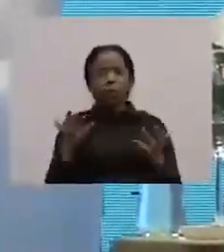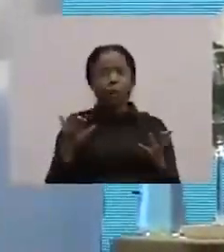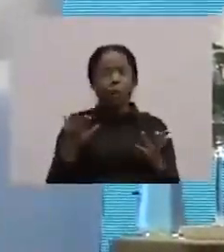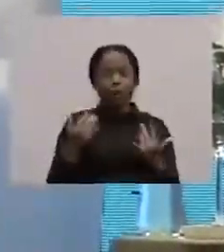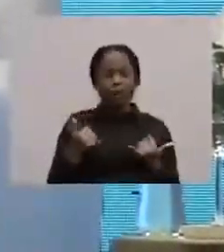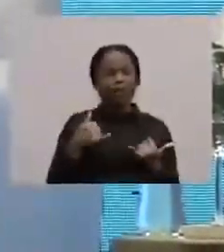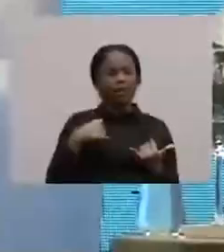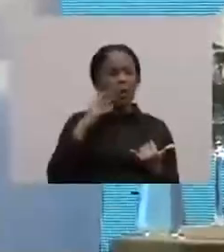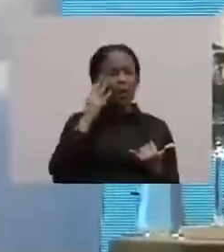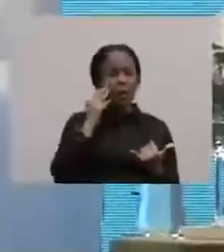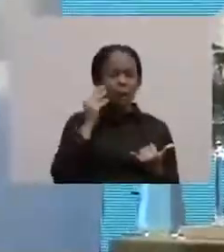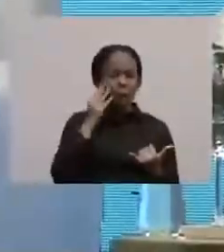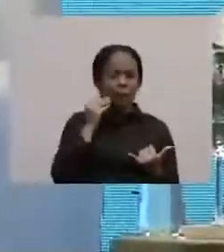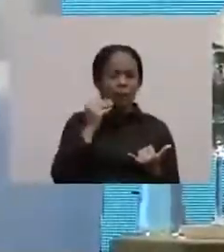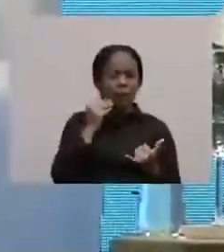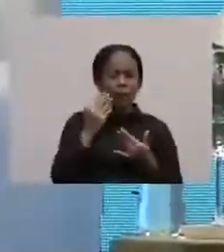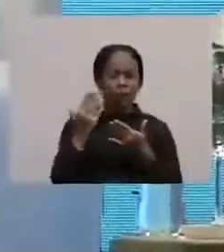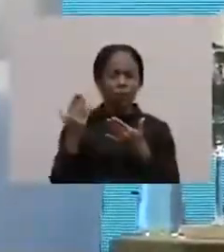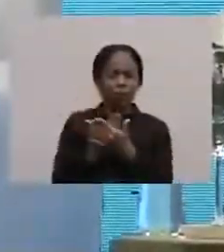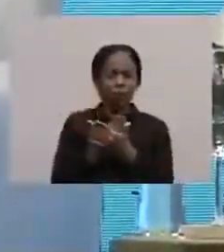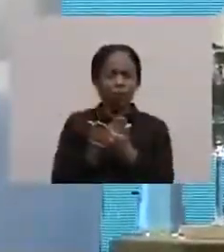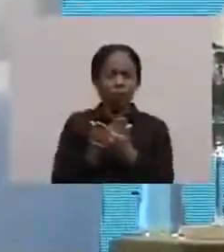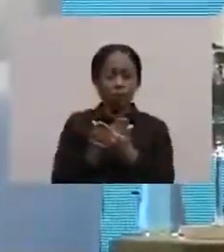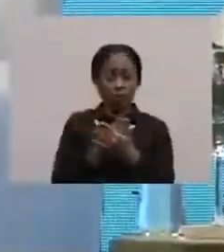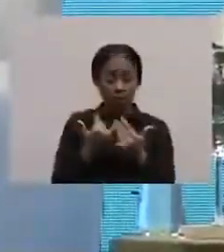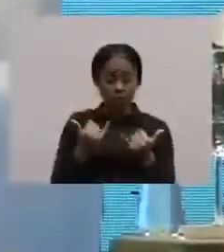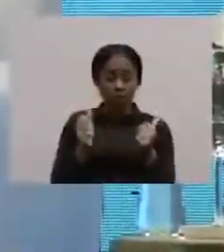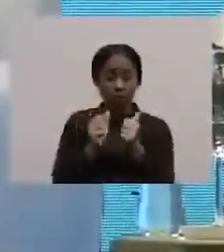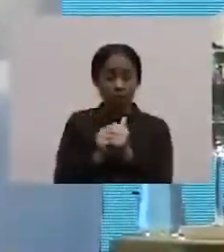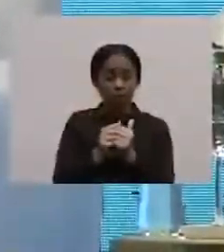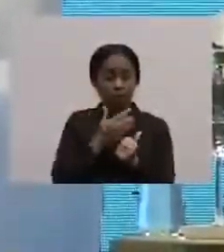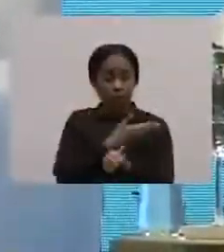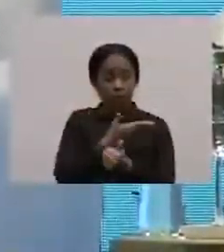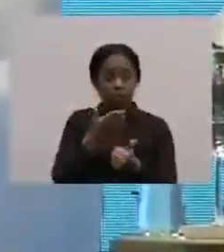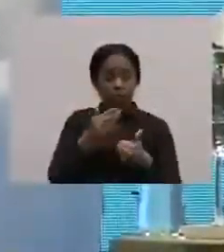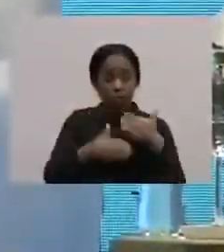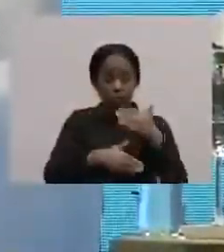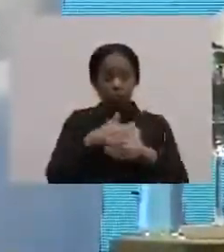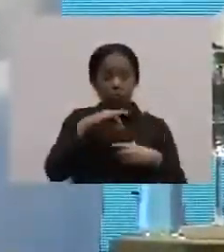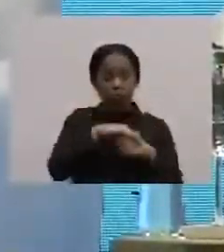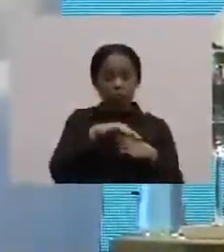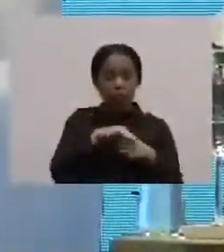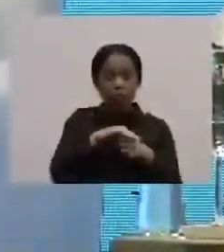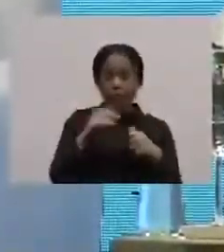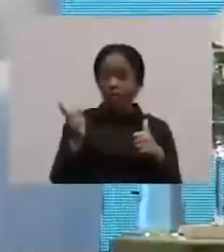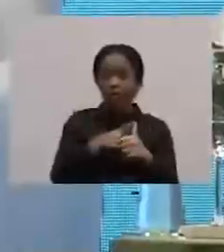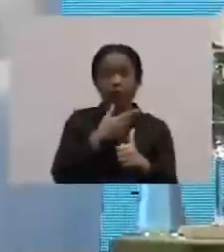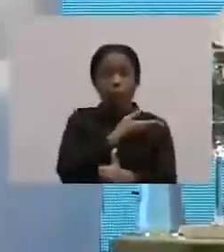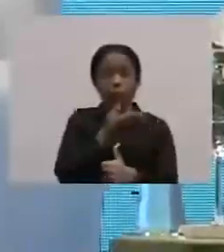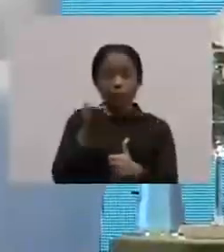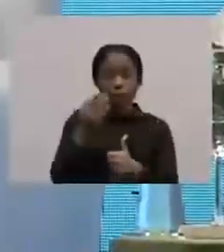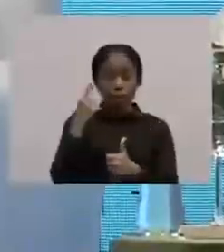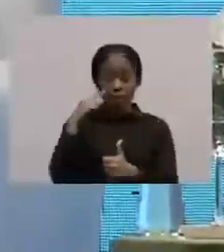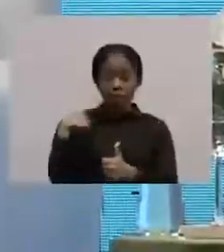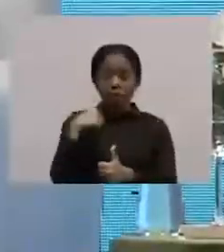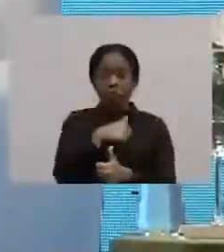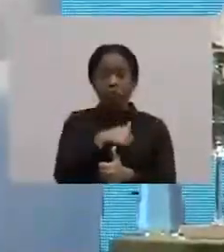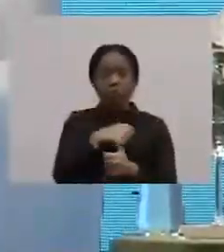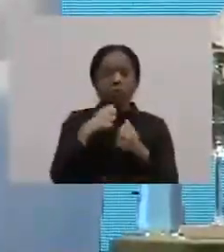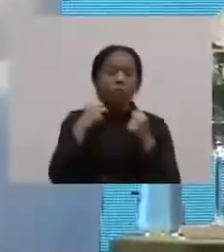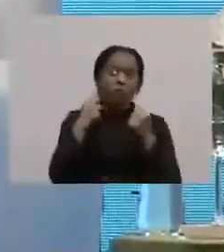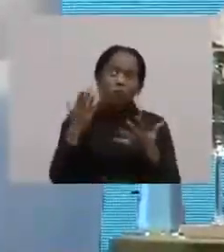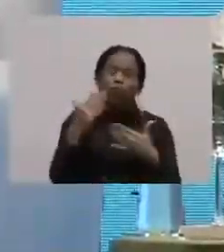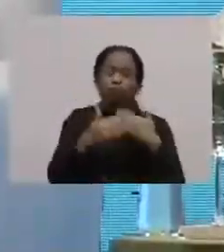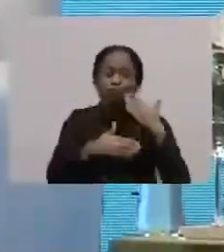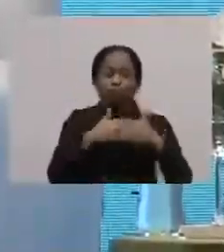en esta experiencia nueva que tendremos con ustedes de un proceso electoral, será el primero de ustedes, para nosotros serán muchos,